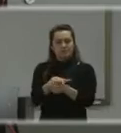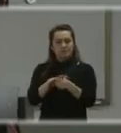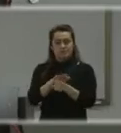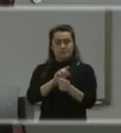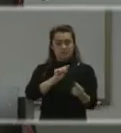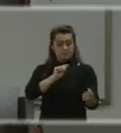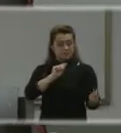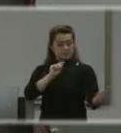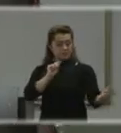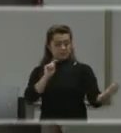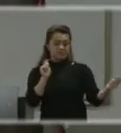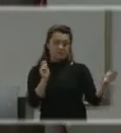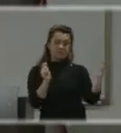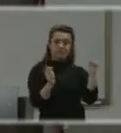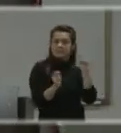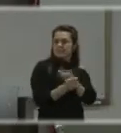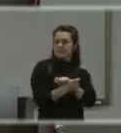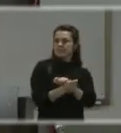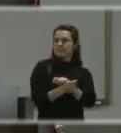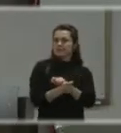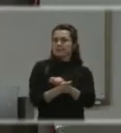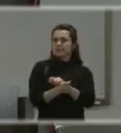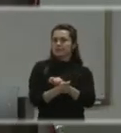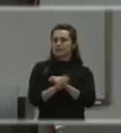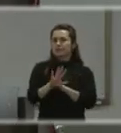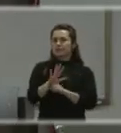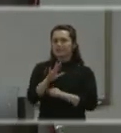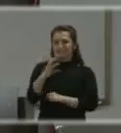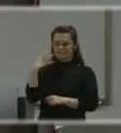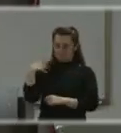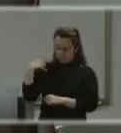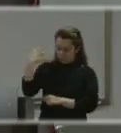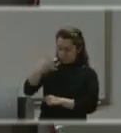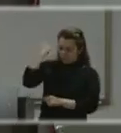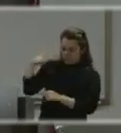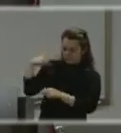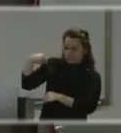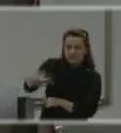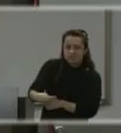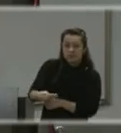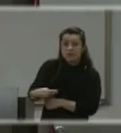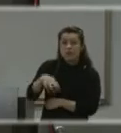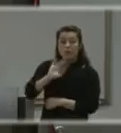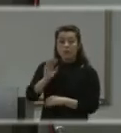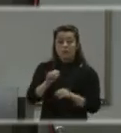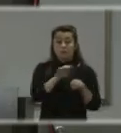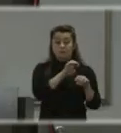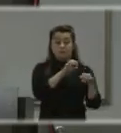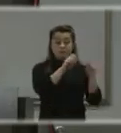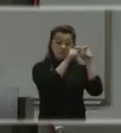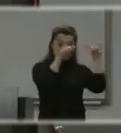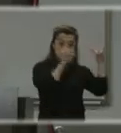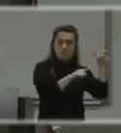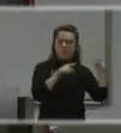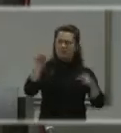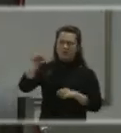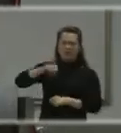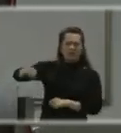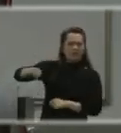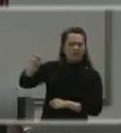cambio y una coyuntura histórica en que nuestros sistemas legales están en contradicción con los estándares internacionales de derechos